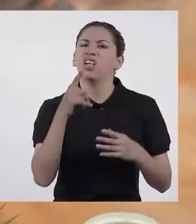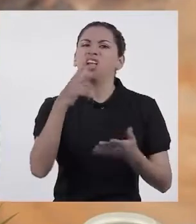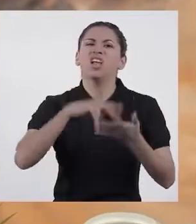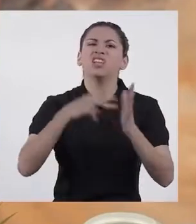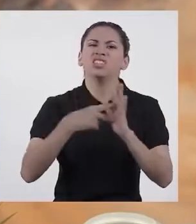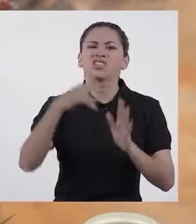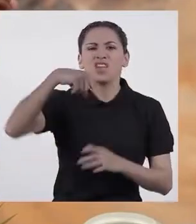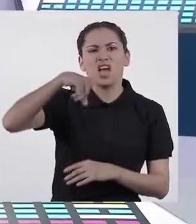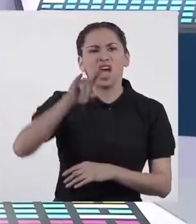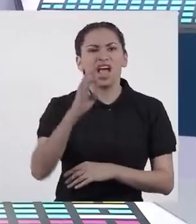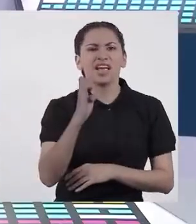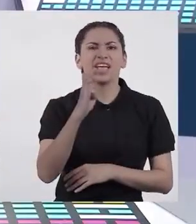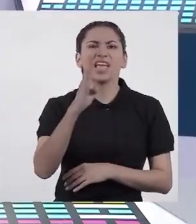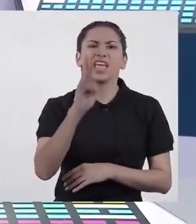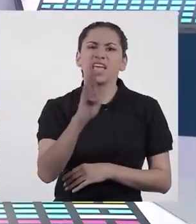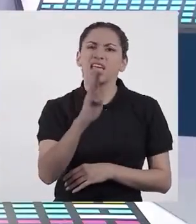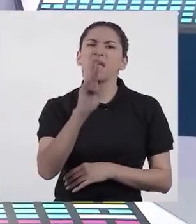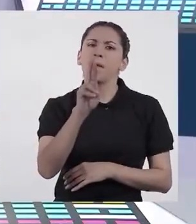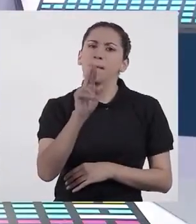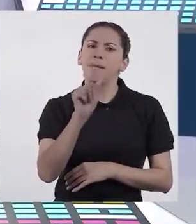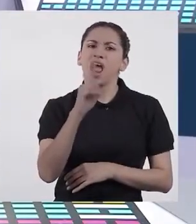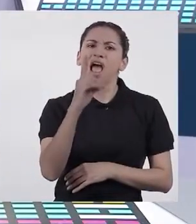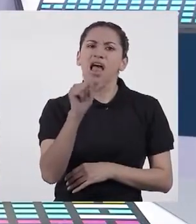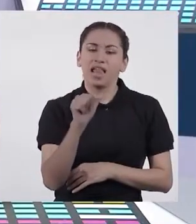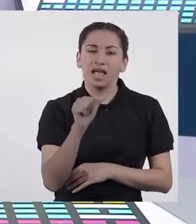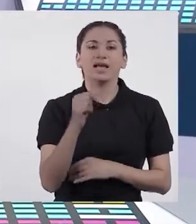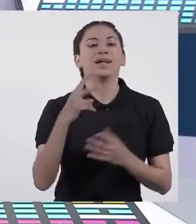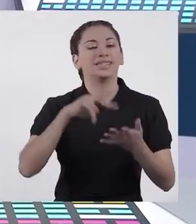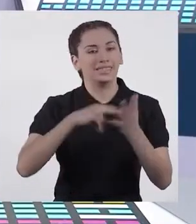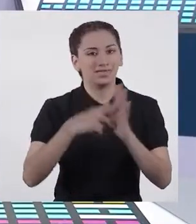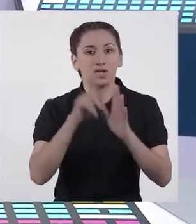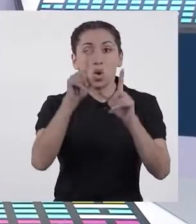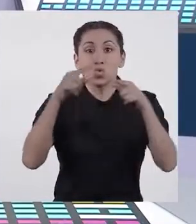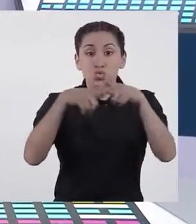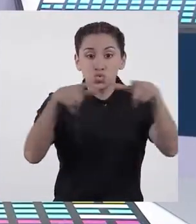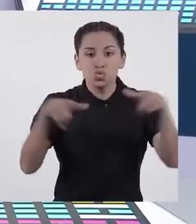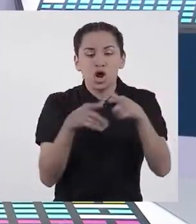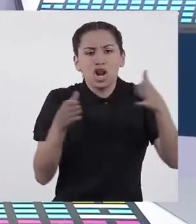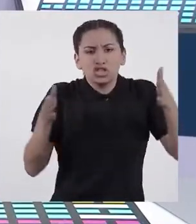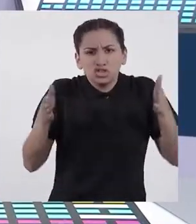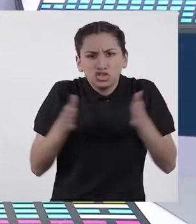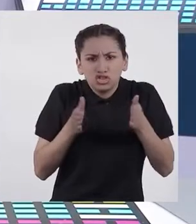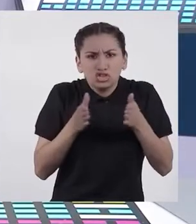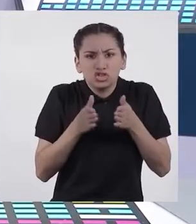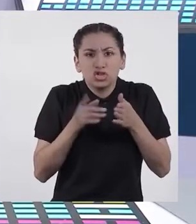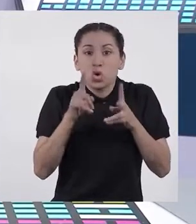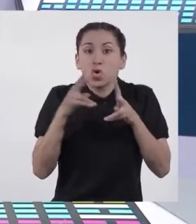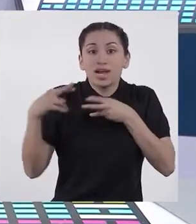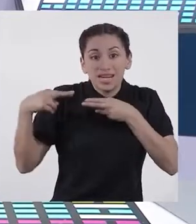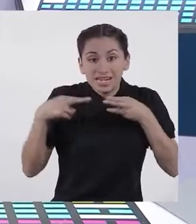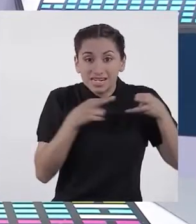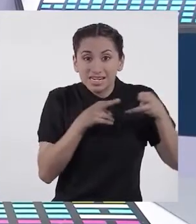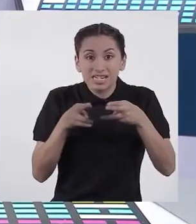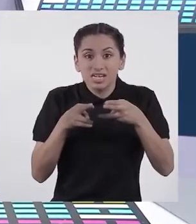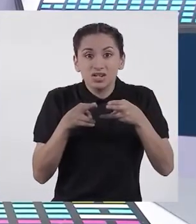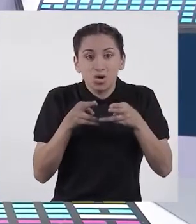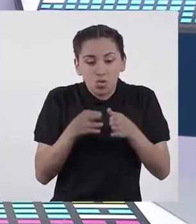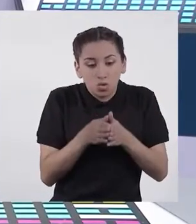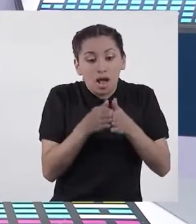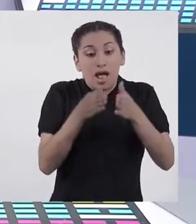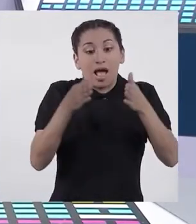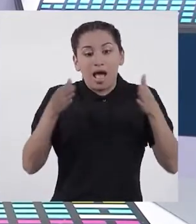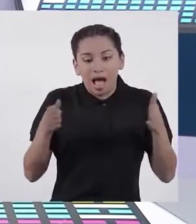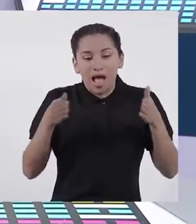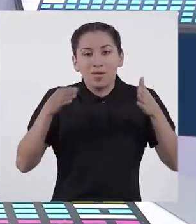es una quebrada? Una quebrada es una zona estrecha por donde un río se abre